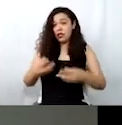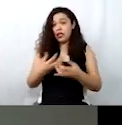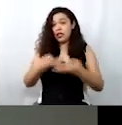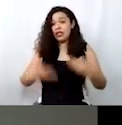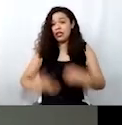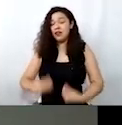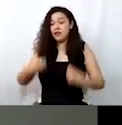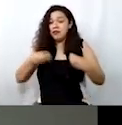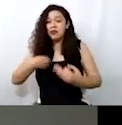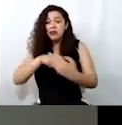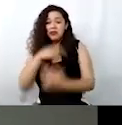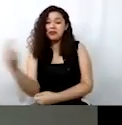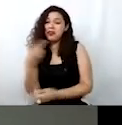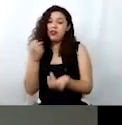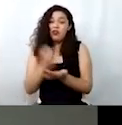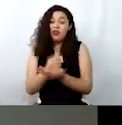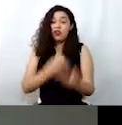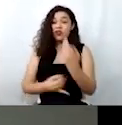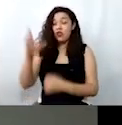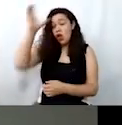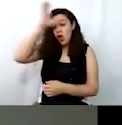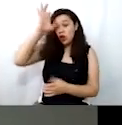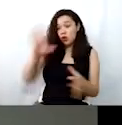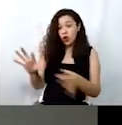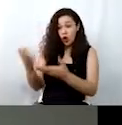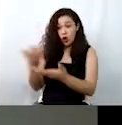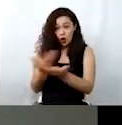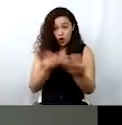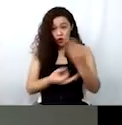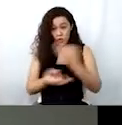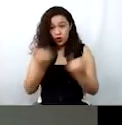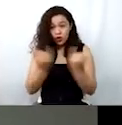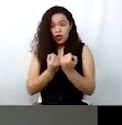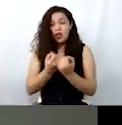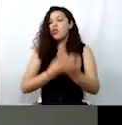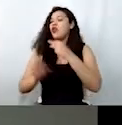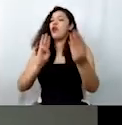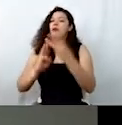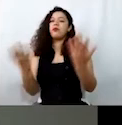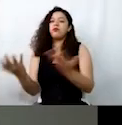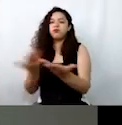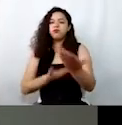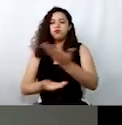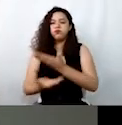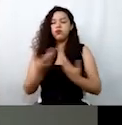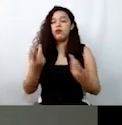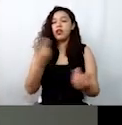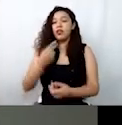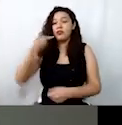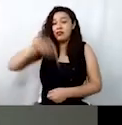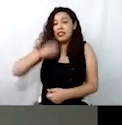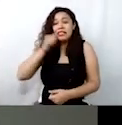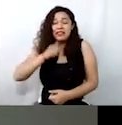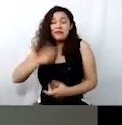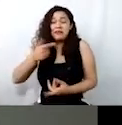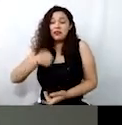vivir. Aunque no todos compartimos la misma cultura, todos compartimos el mismo planeta y todo lo que necesitamos está justo aquí siempre y cuando lo